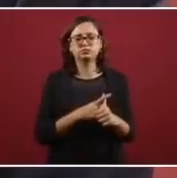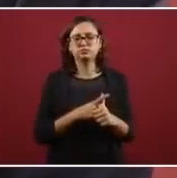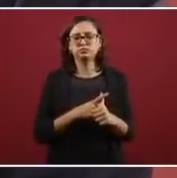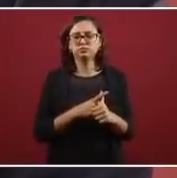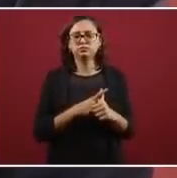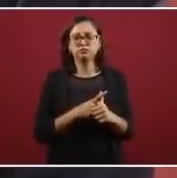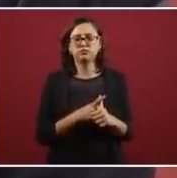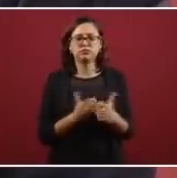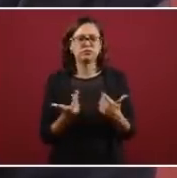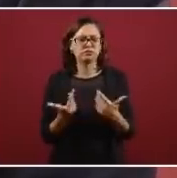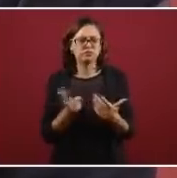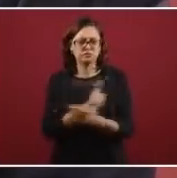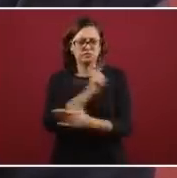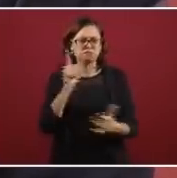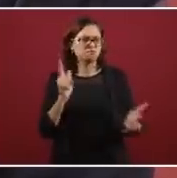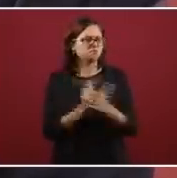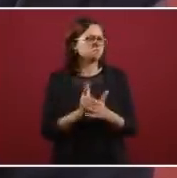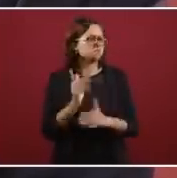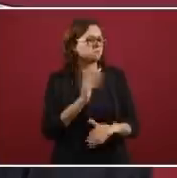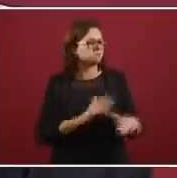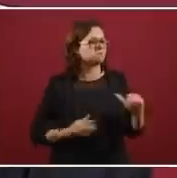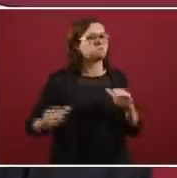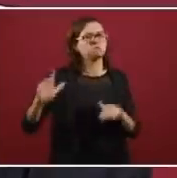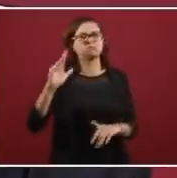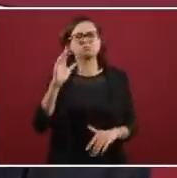puede estar por encima de la ley.